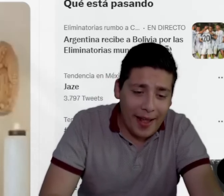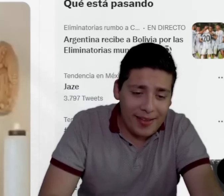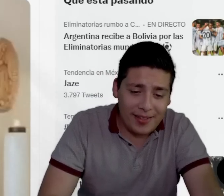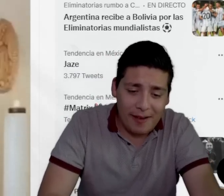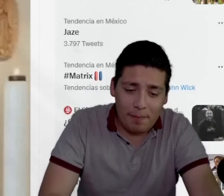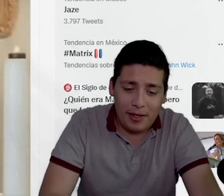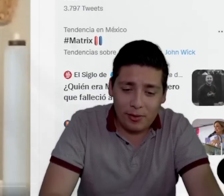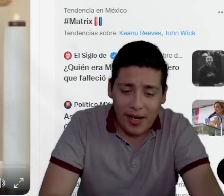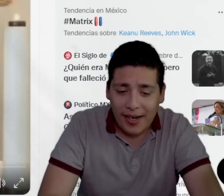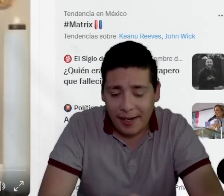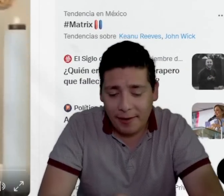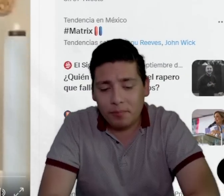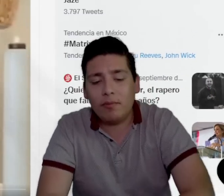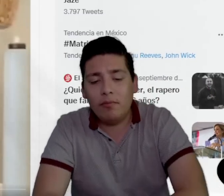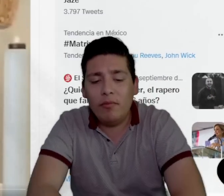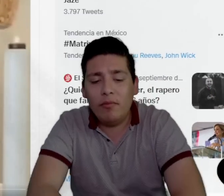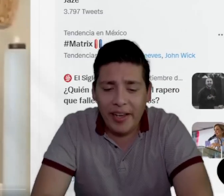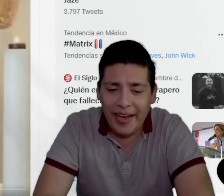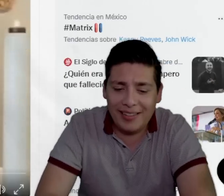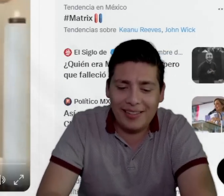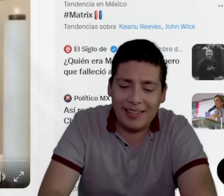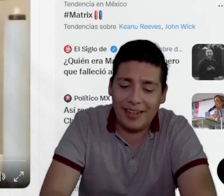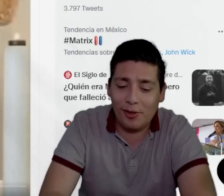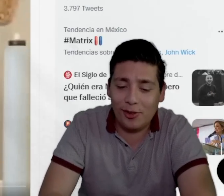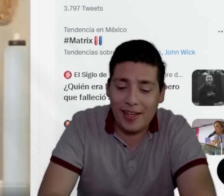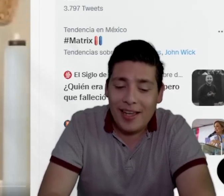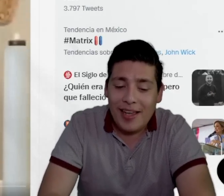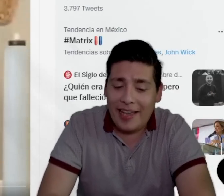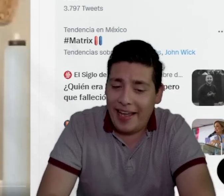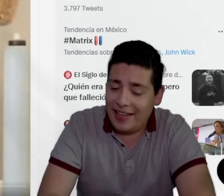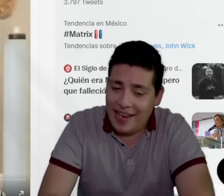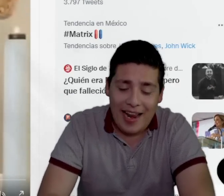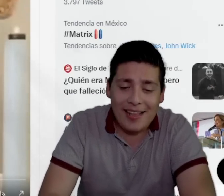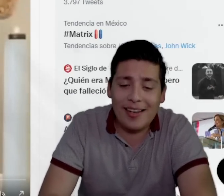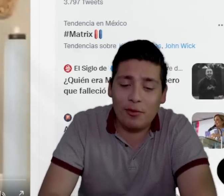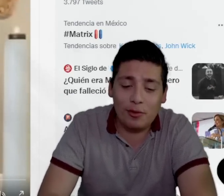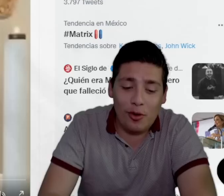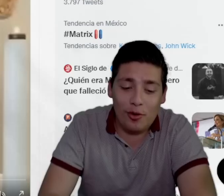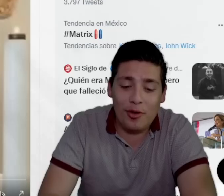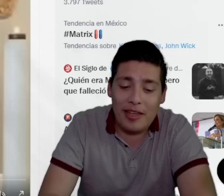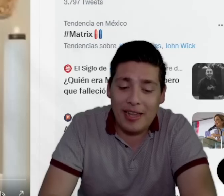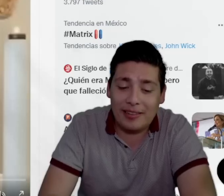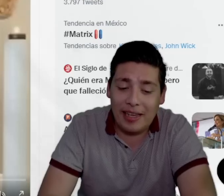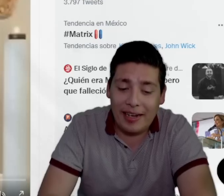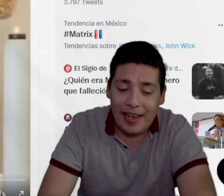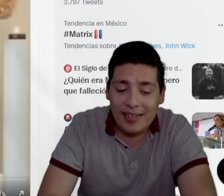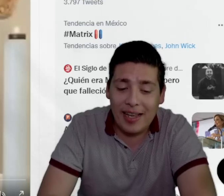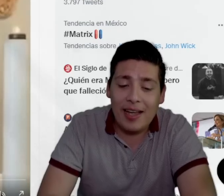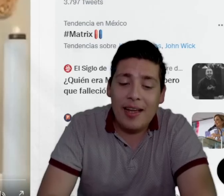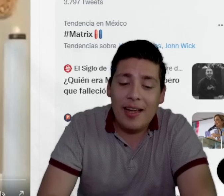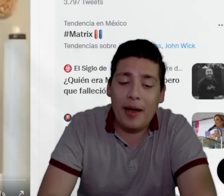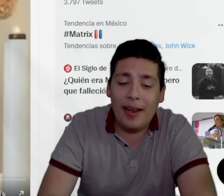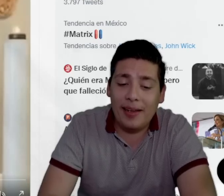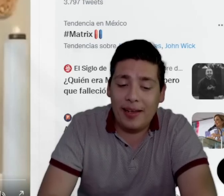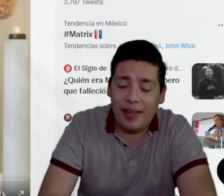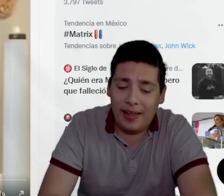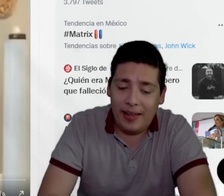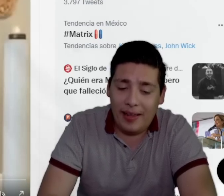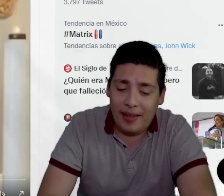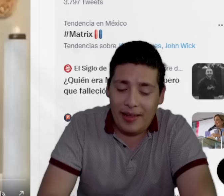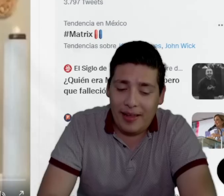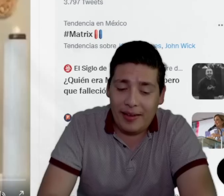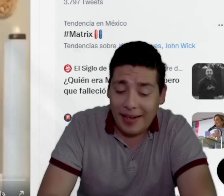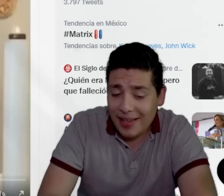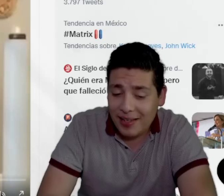veamos a este personaje, a este sacerdote que se lanza con todo y hasta reza para